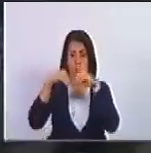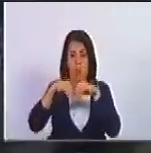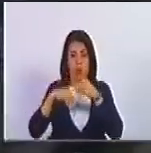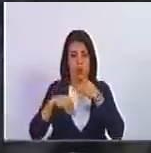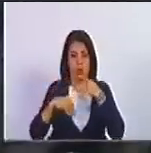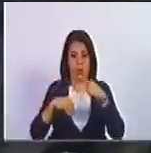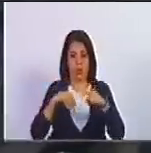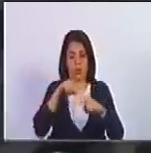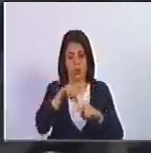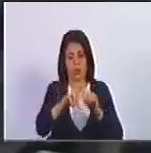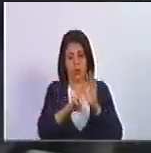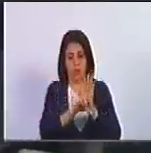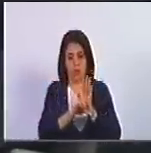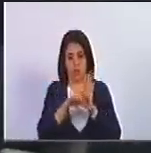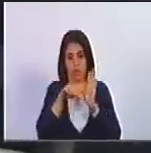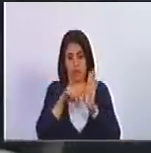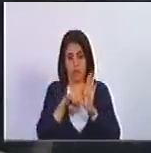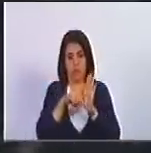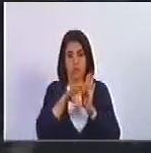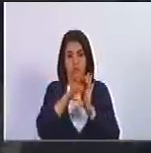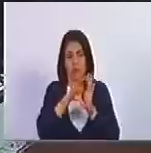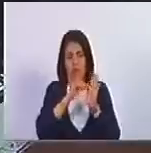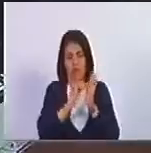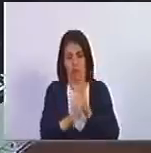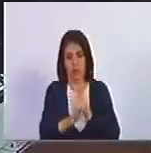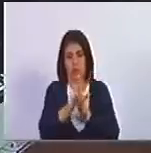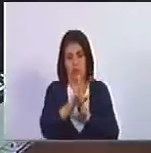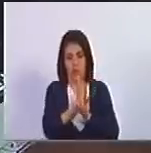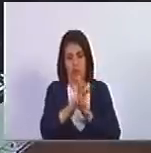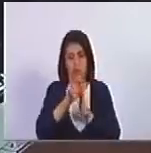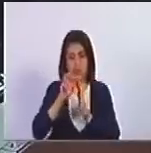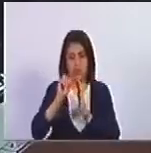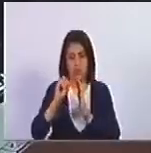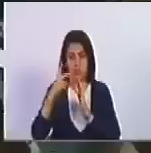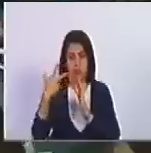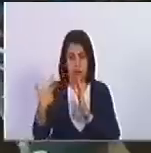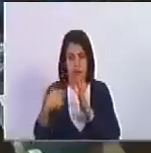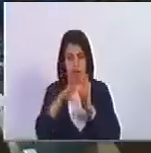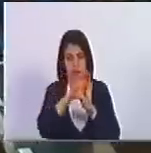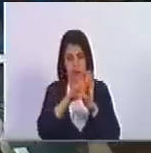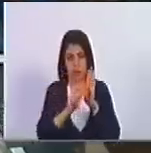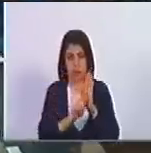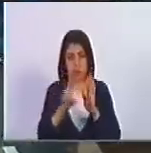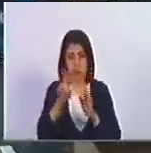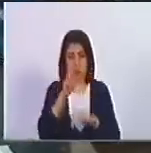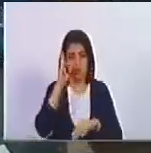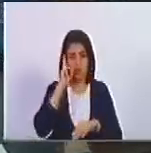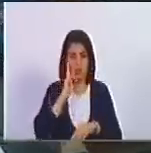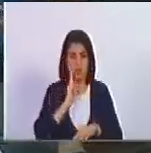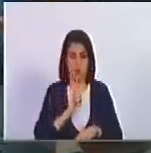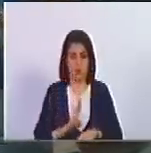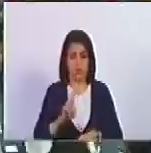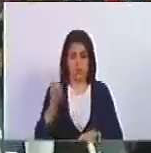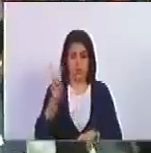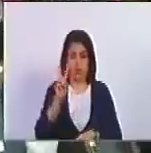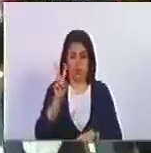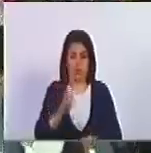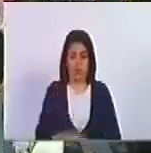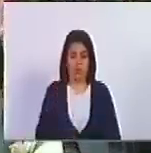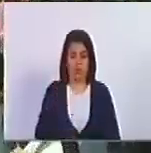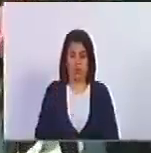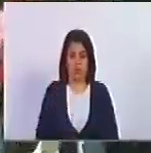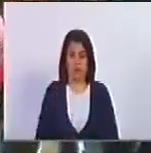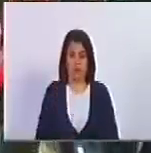conformidad con lo establecido en el artículo 203 de la Constitución de la República